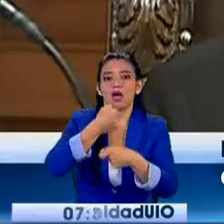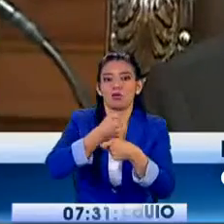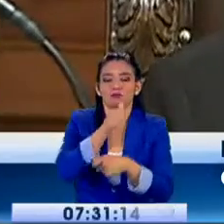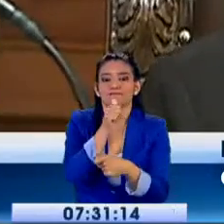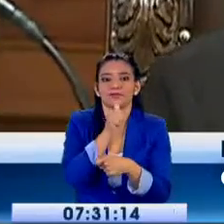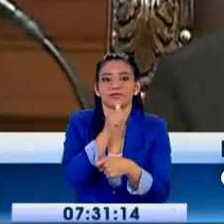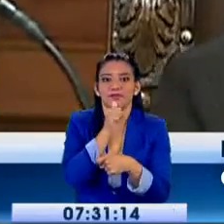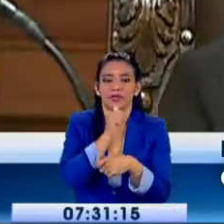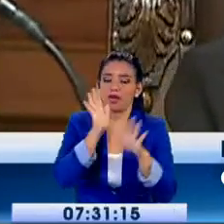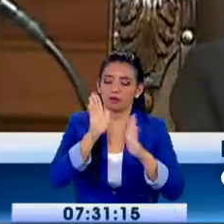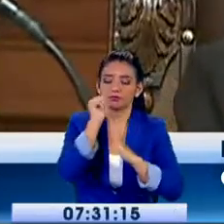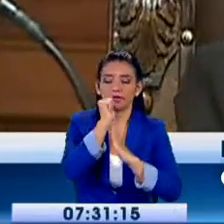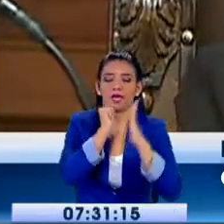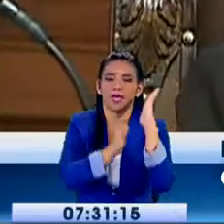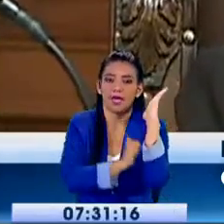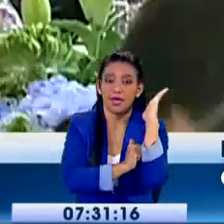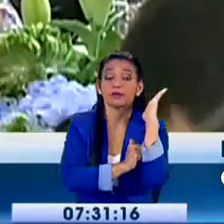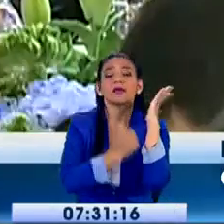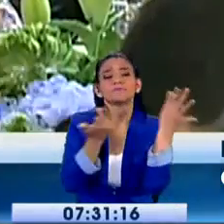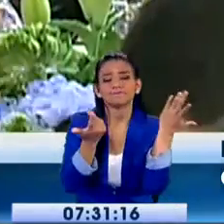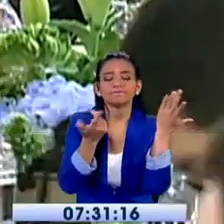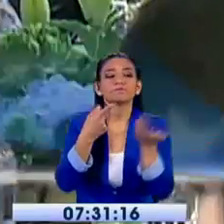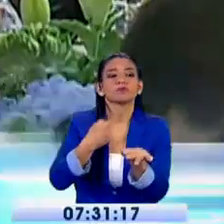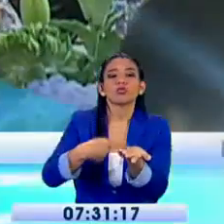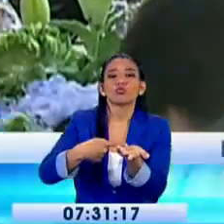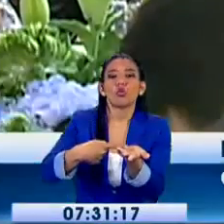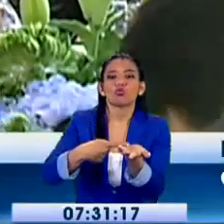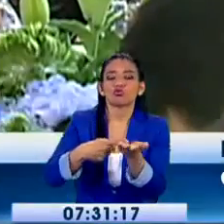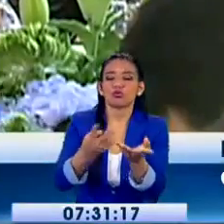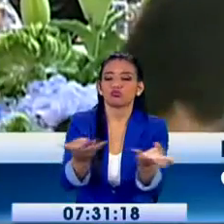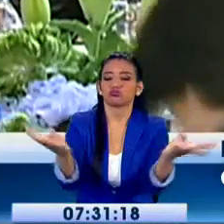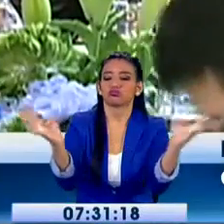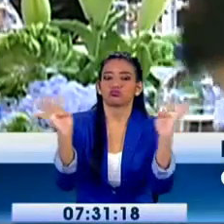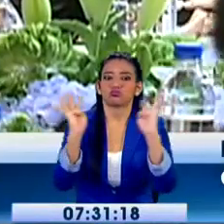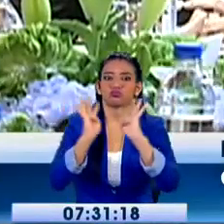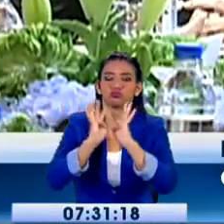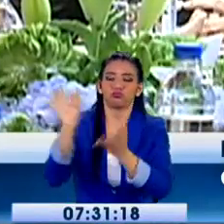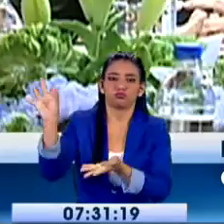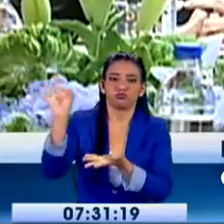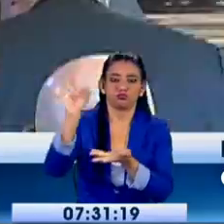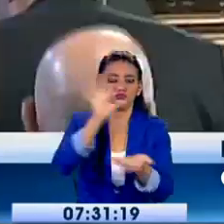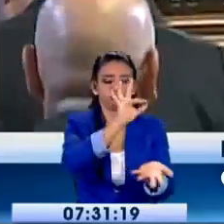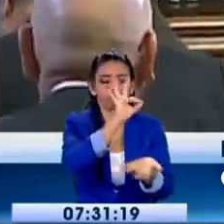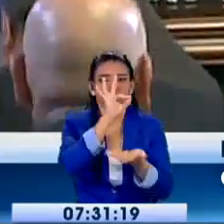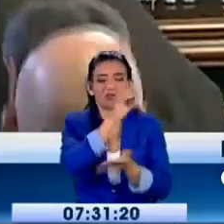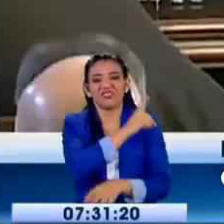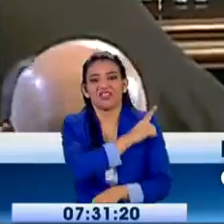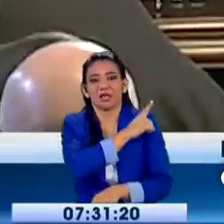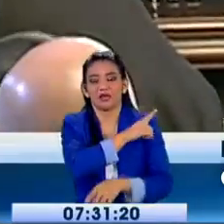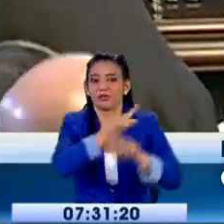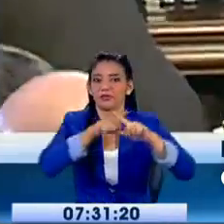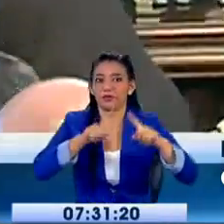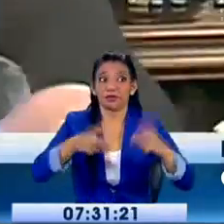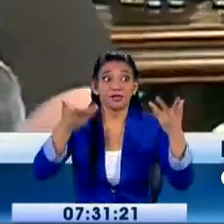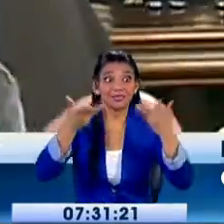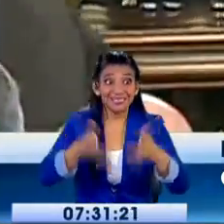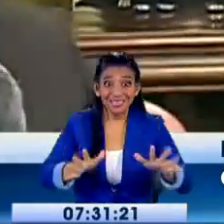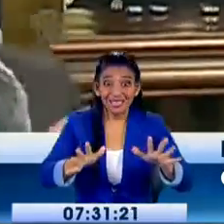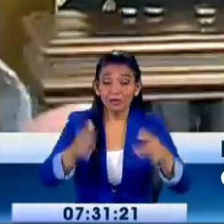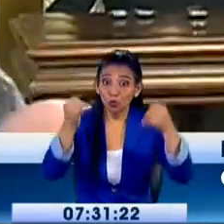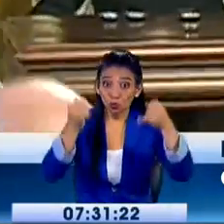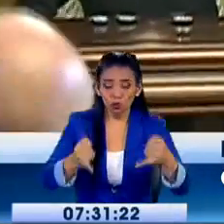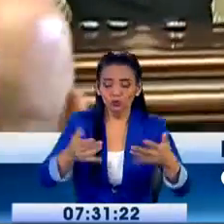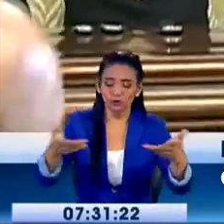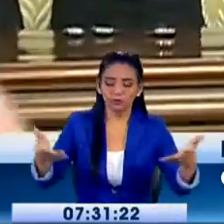Como parte de la agenda de trabajo se desarrolló una reunión ampliada con las delegaciones. Ya en la declaración conjunta,